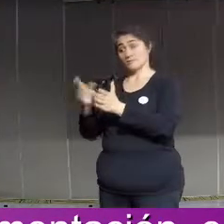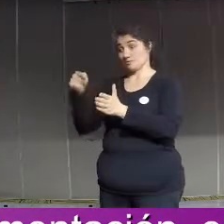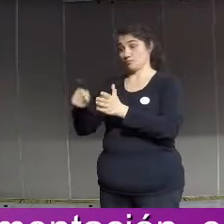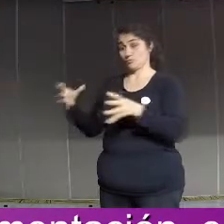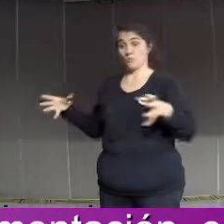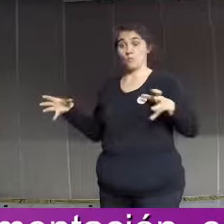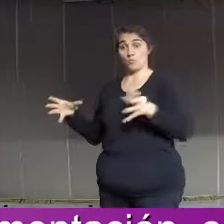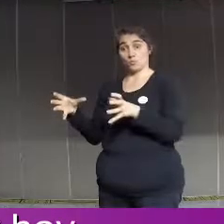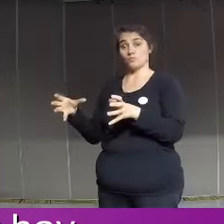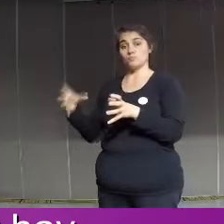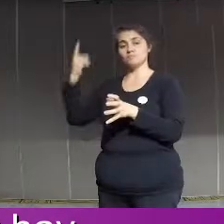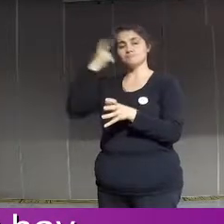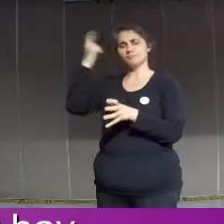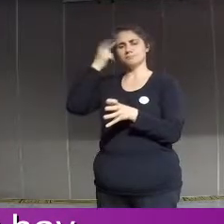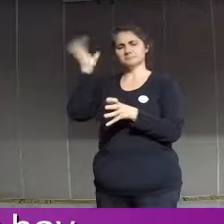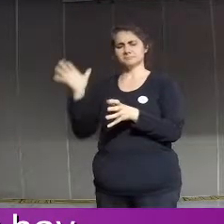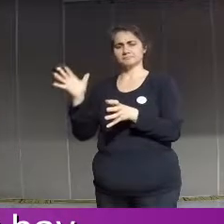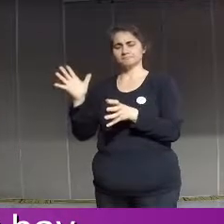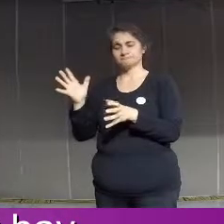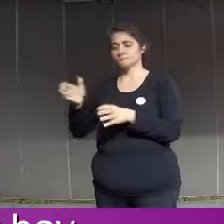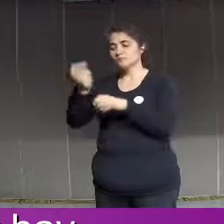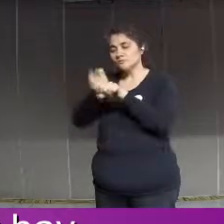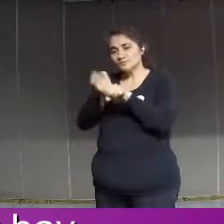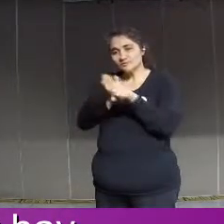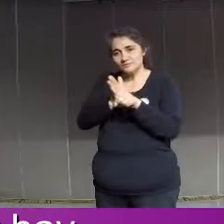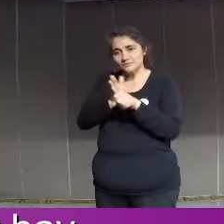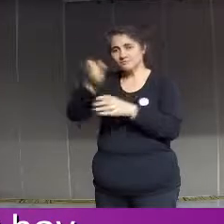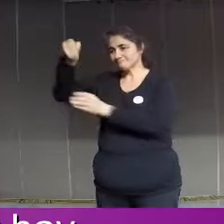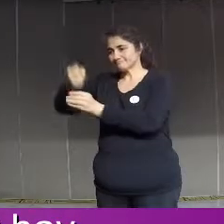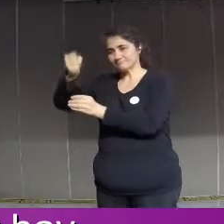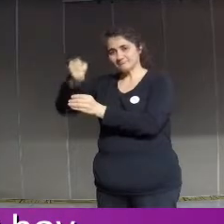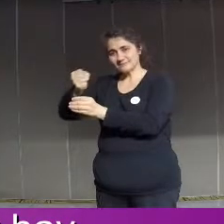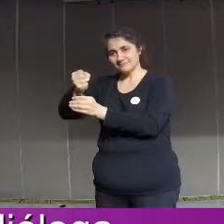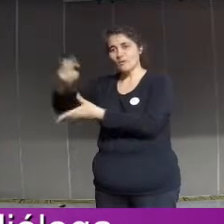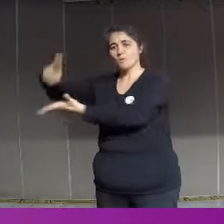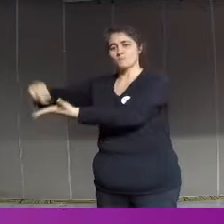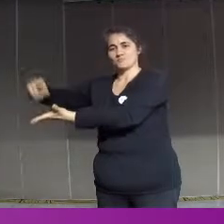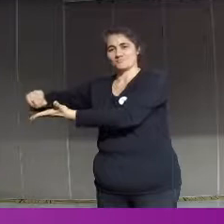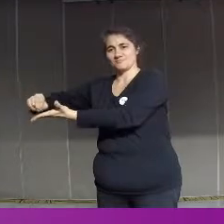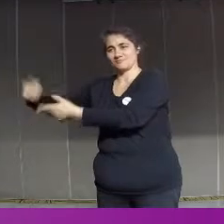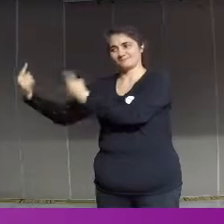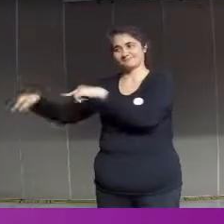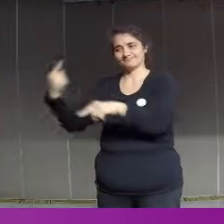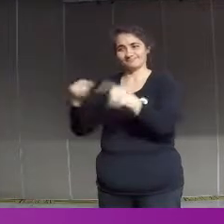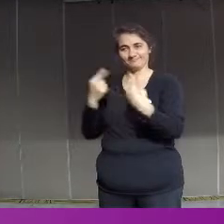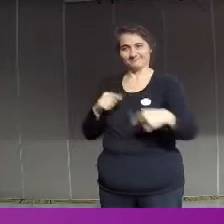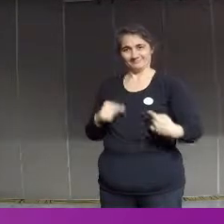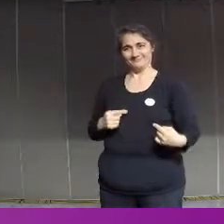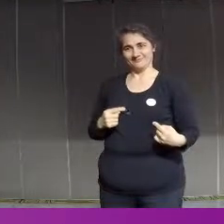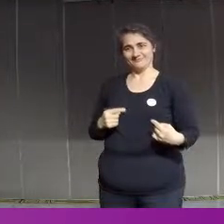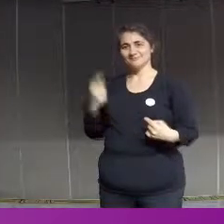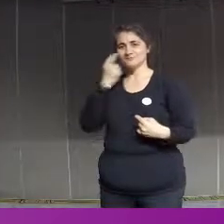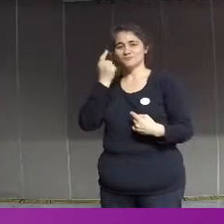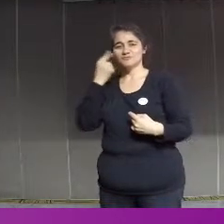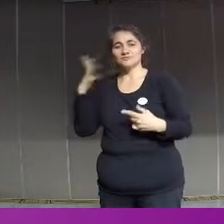ser un semisólido, un sólido, un cortado pequeño, varía el volumen, ¿sí? Indica la maniobra, el